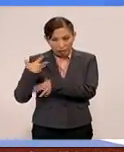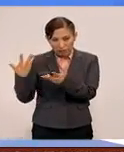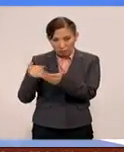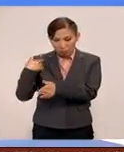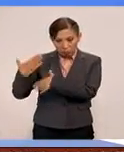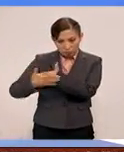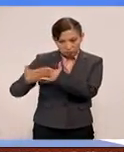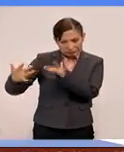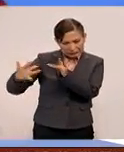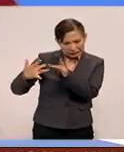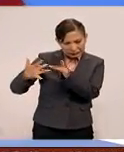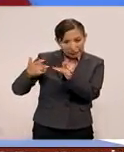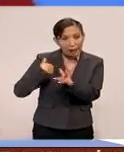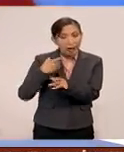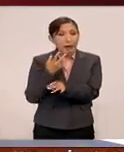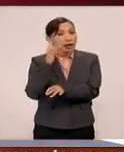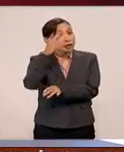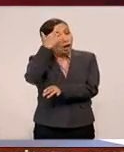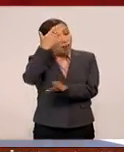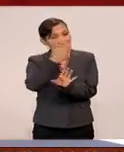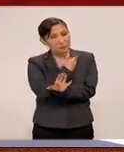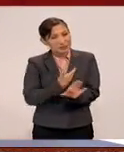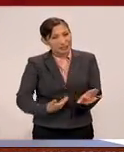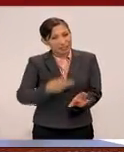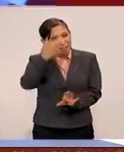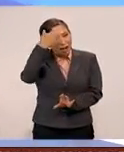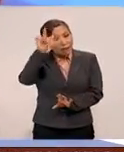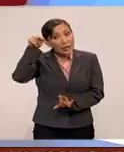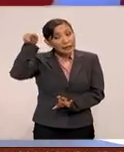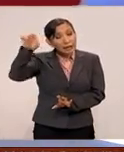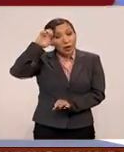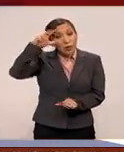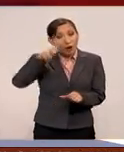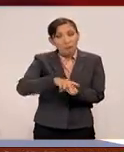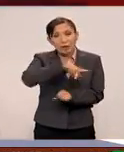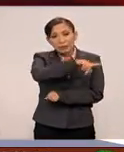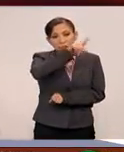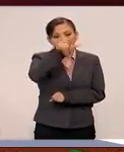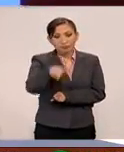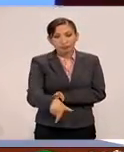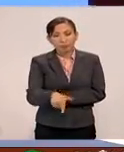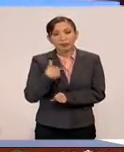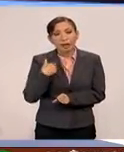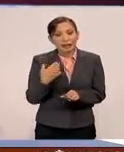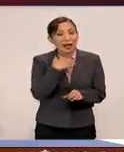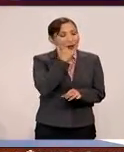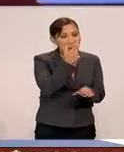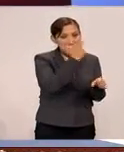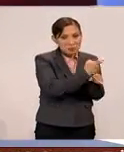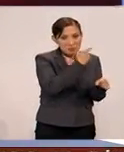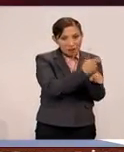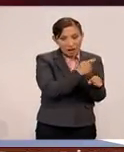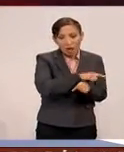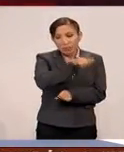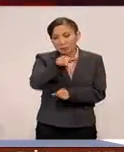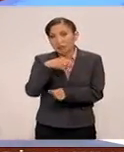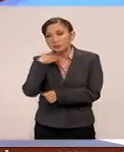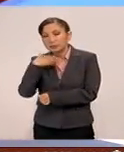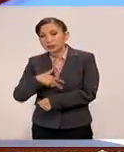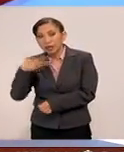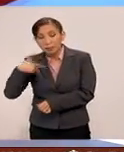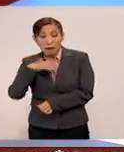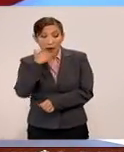esta conexión, vale la pena recordar que el presidente se encuentra allá en Europa después de estar en Alemania, en Dinamarca. En